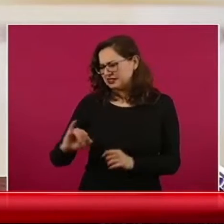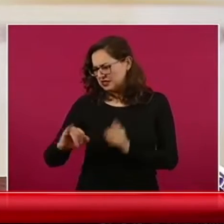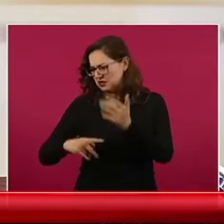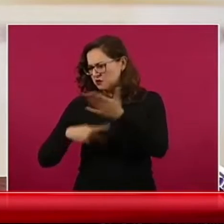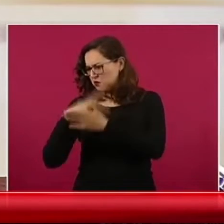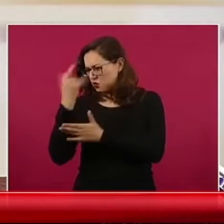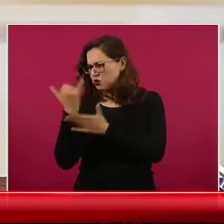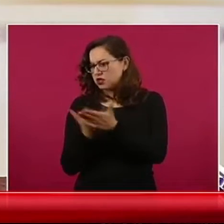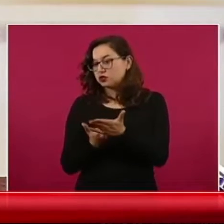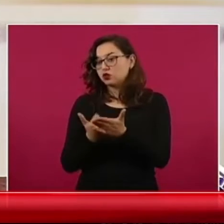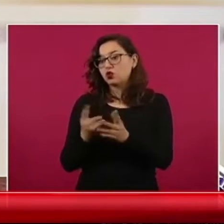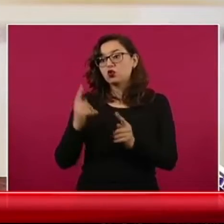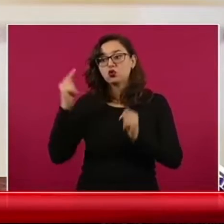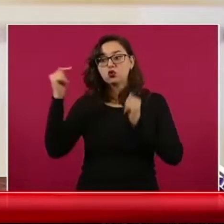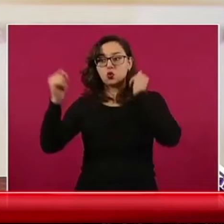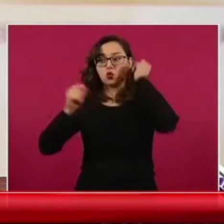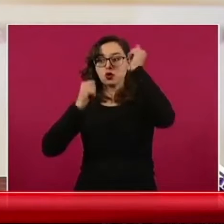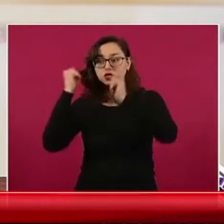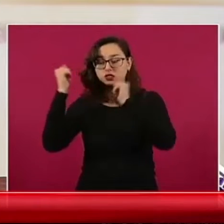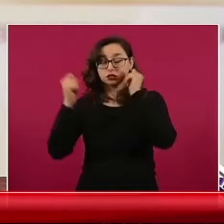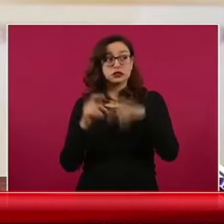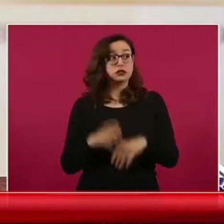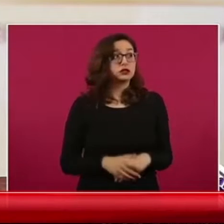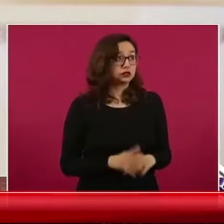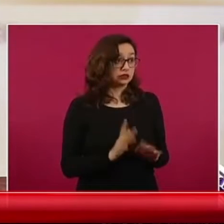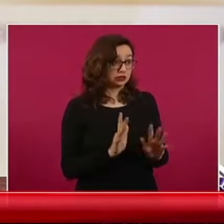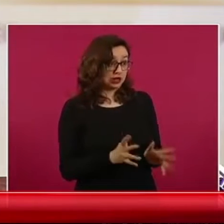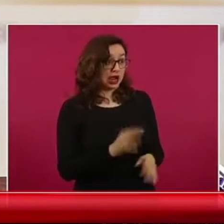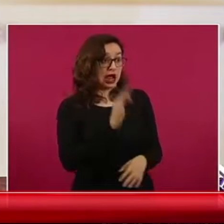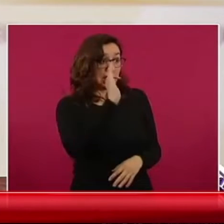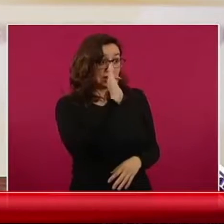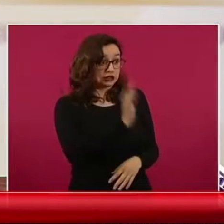aceptaron? Se está